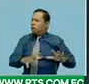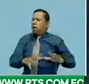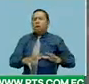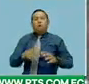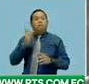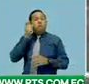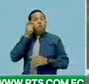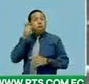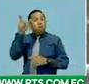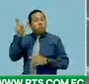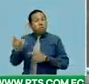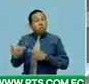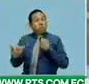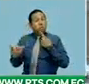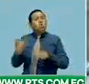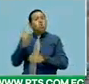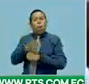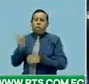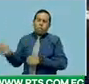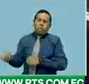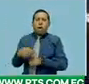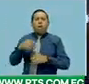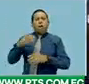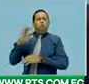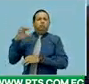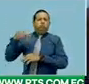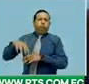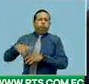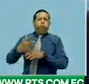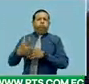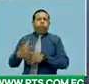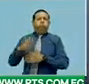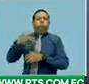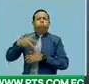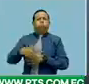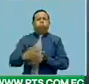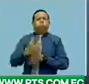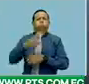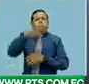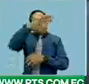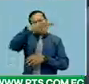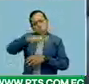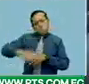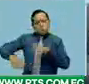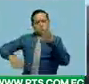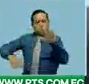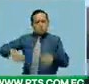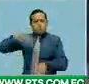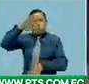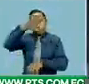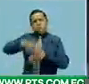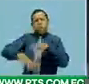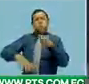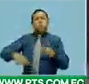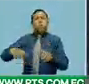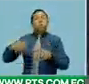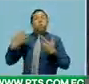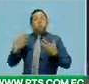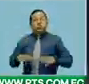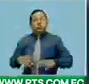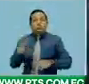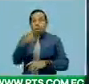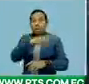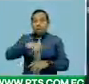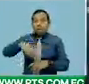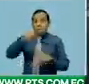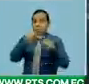turno, se dio la orden de ingreso de las maquinarias, pero las fuerzas del orden se encontraron con un muro de resistencia por parte de los